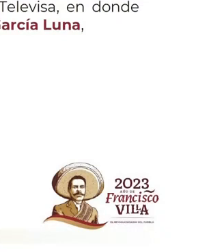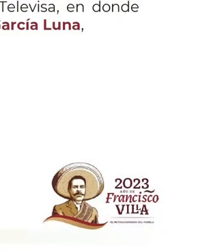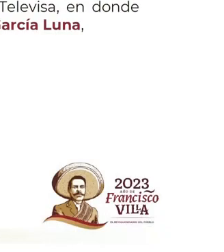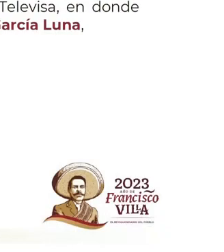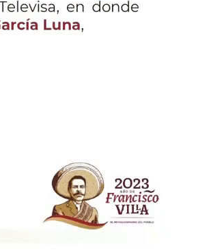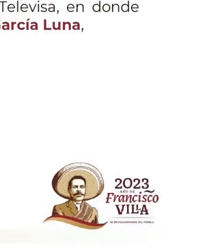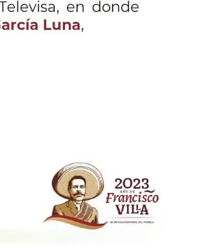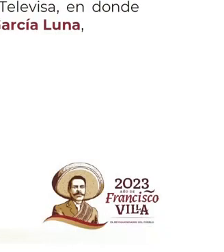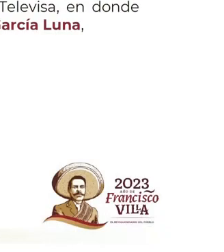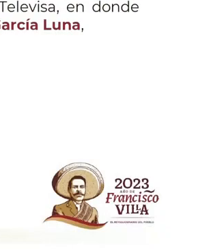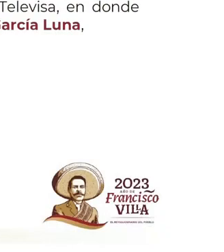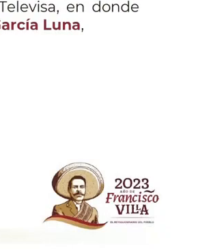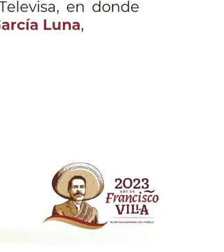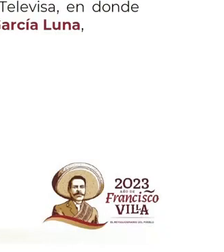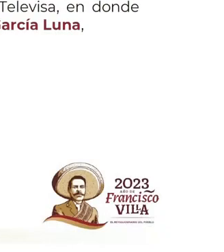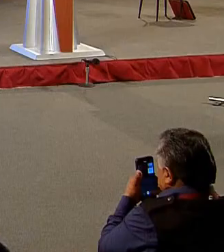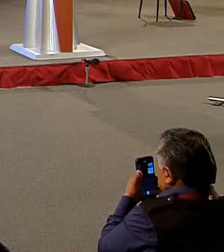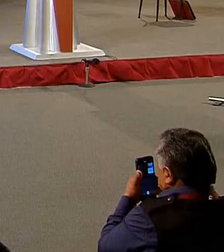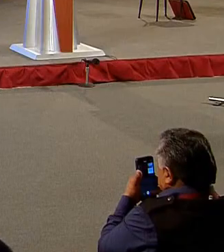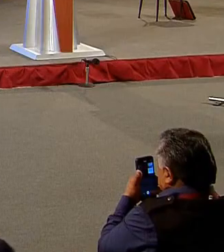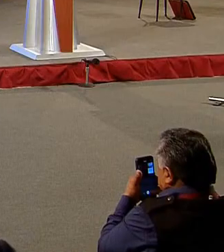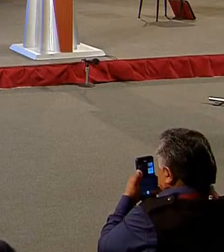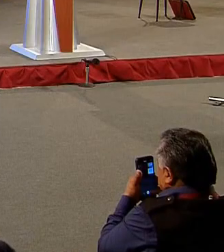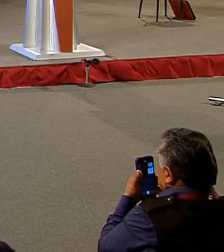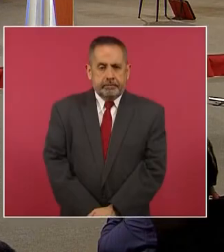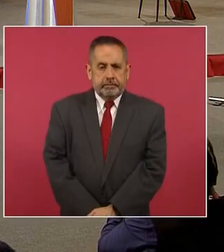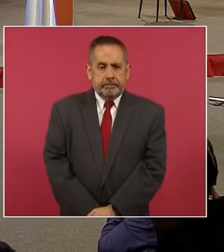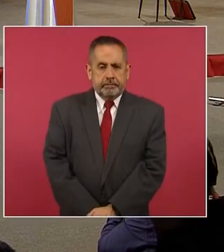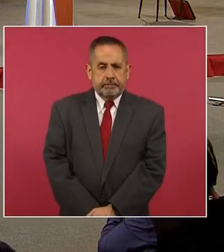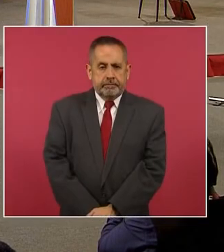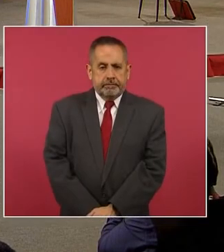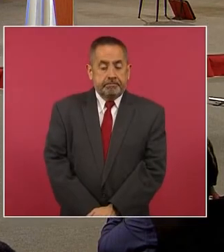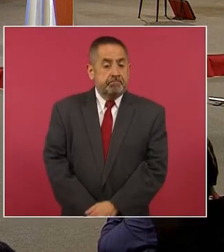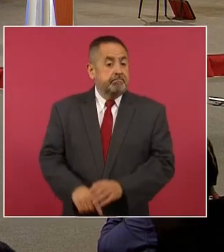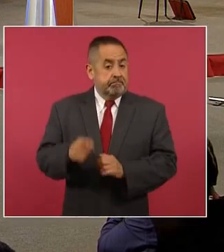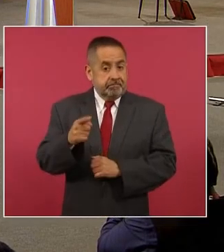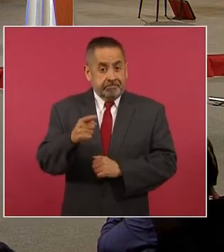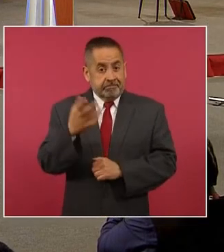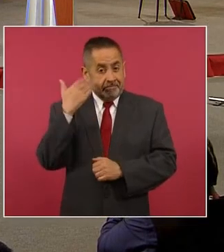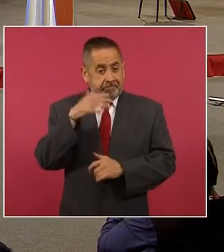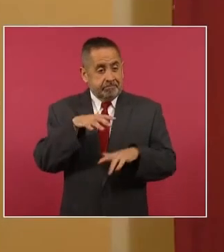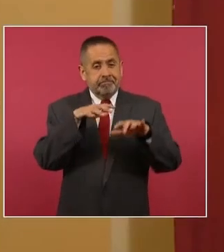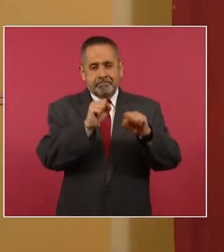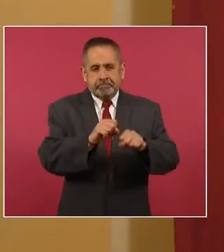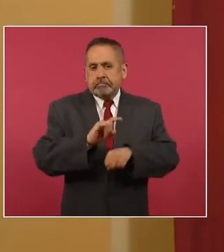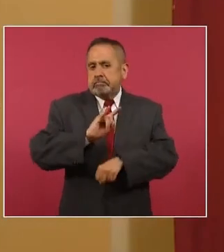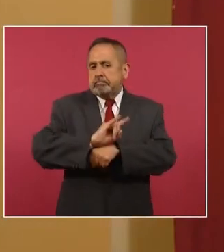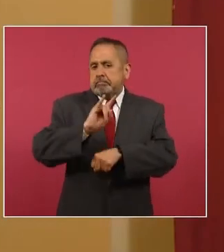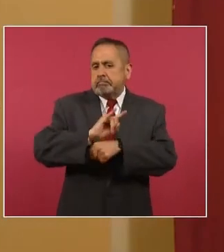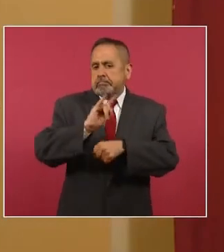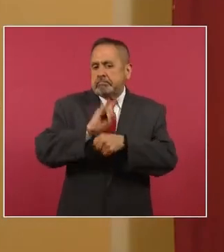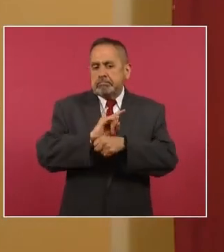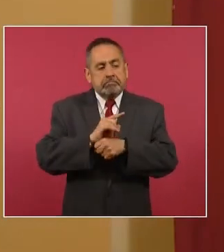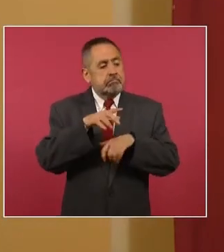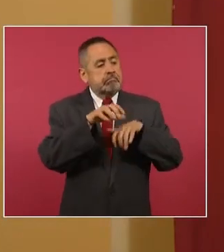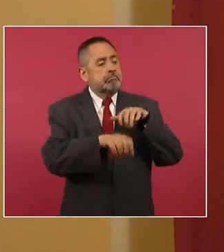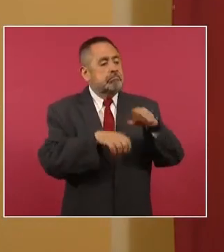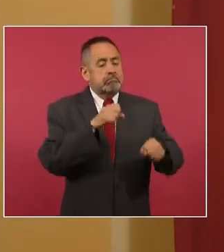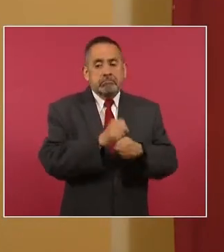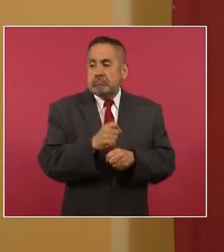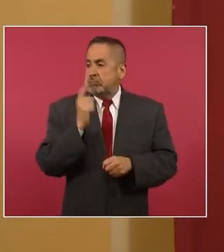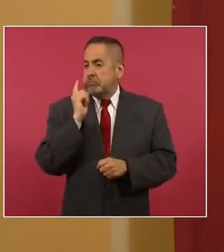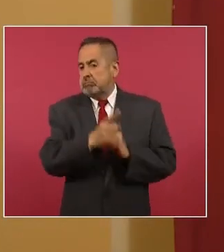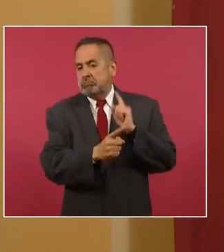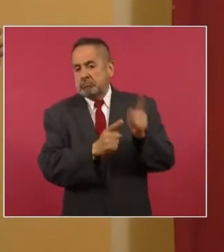el noticiero de Carlos Loret, en donde Israel fue detenido y ahí mismo pues él se